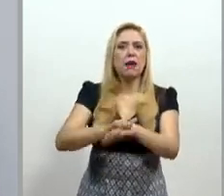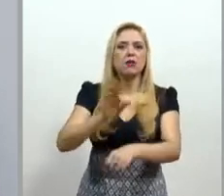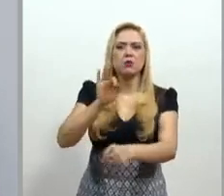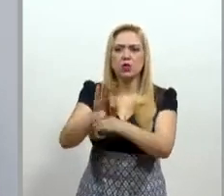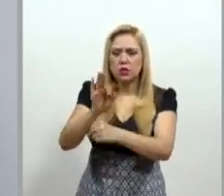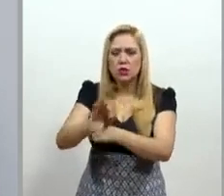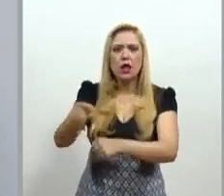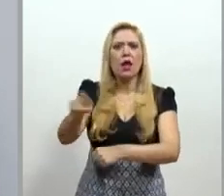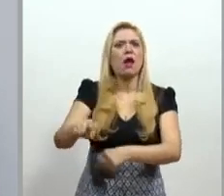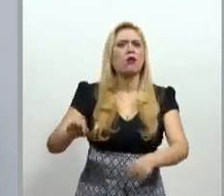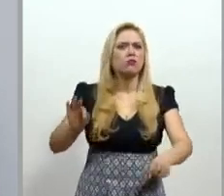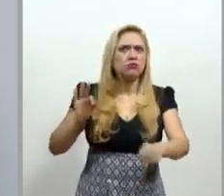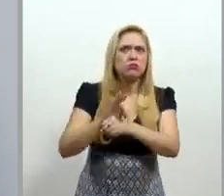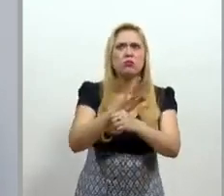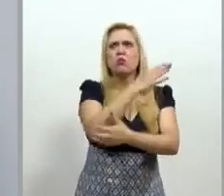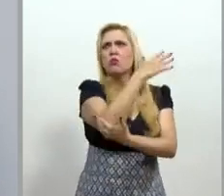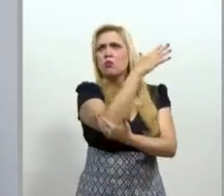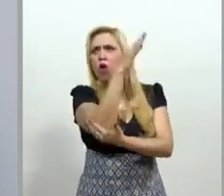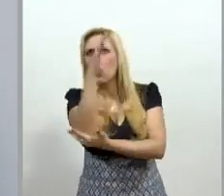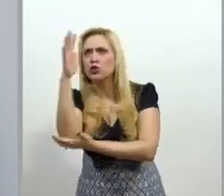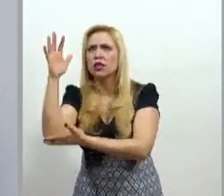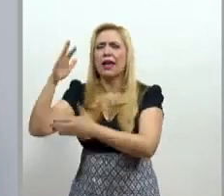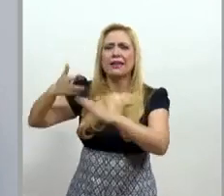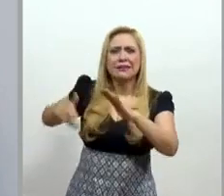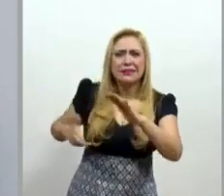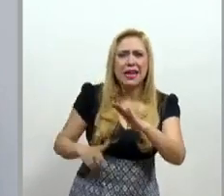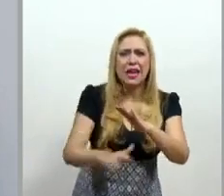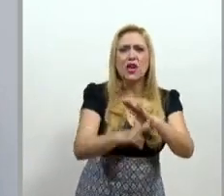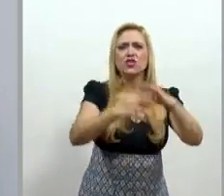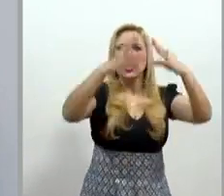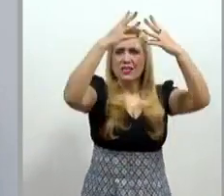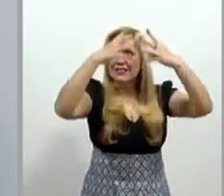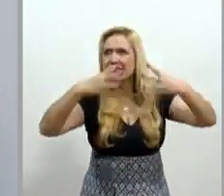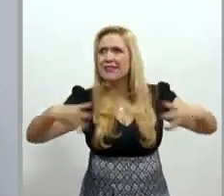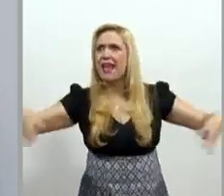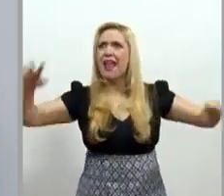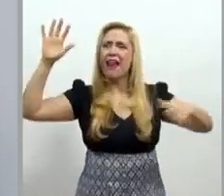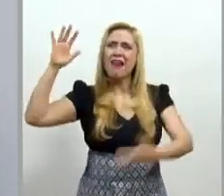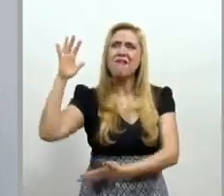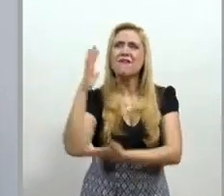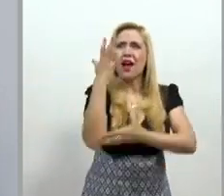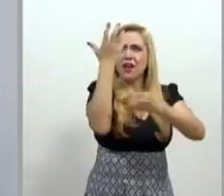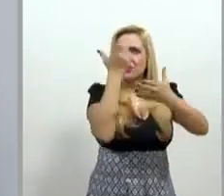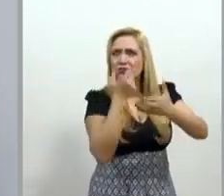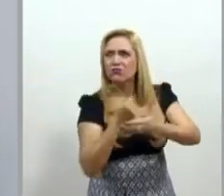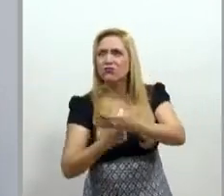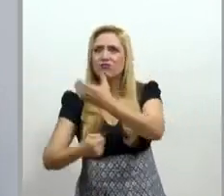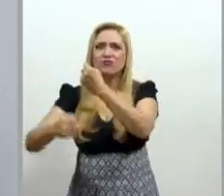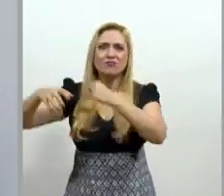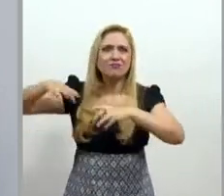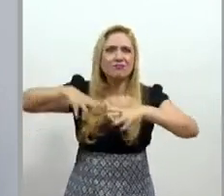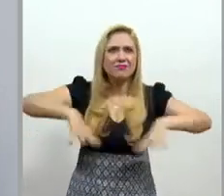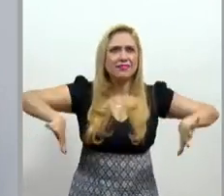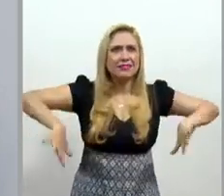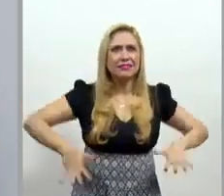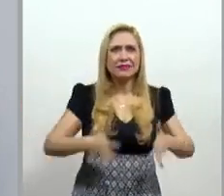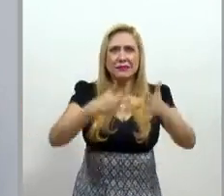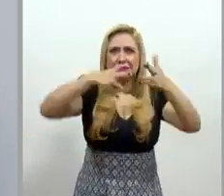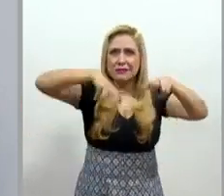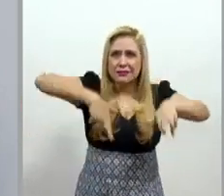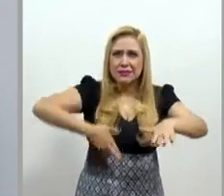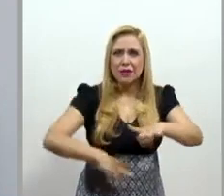los bosques, los ríos, las selvas y teniendo en cuenta además que tanto México como Colombia ocupan un